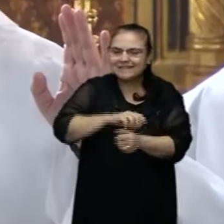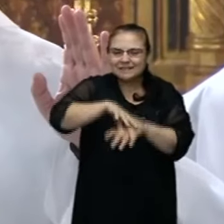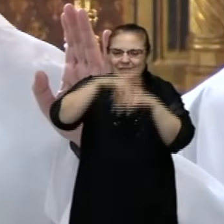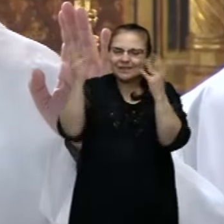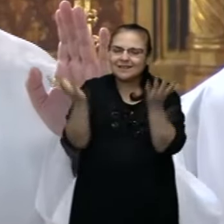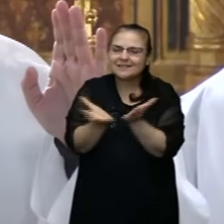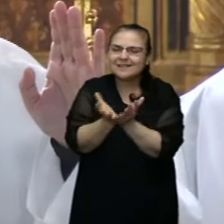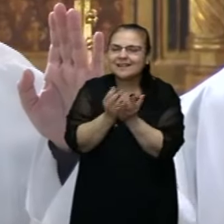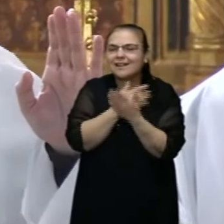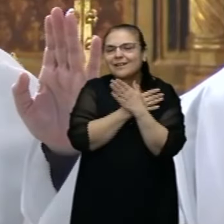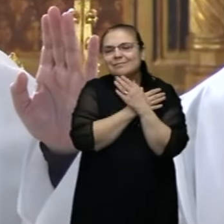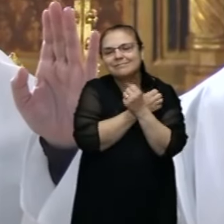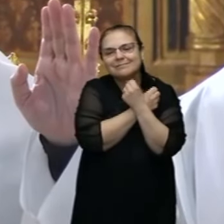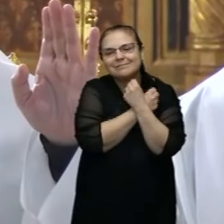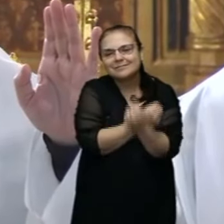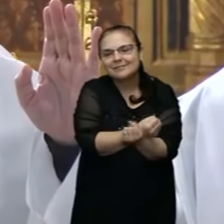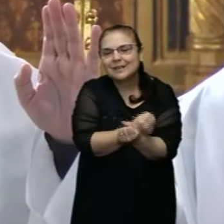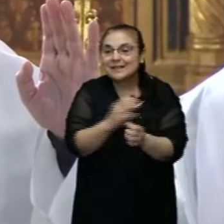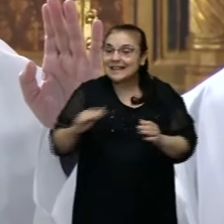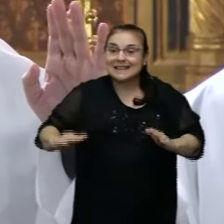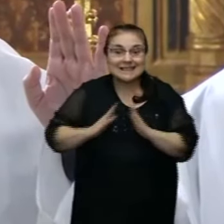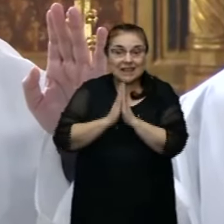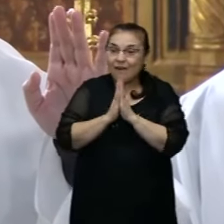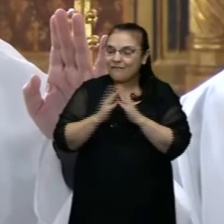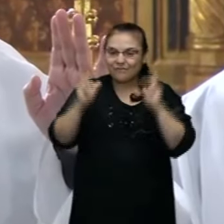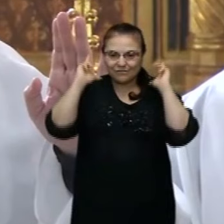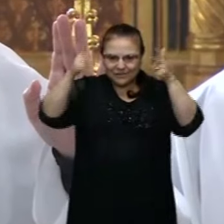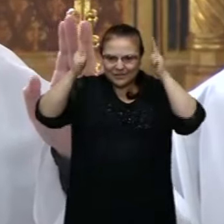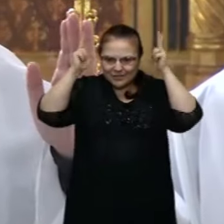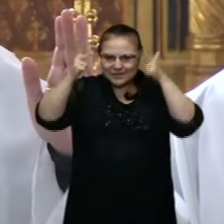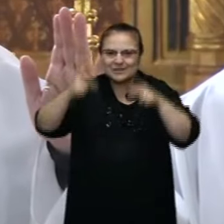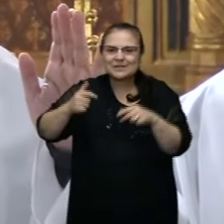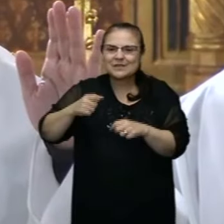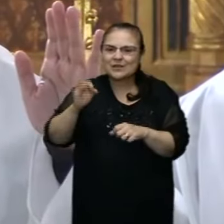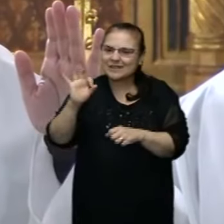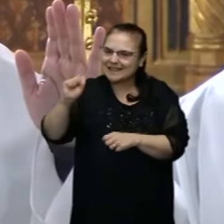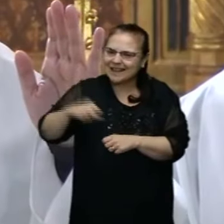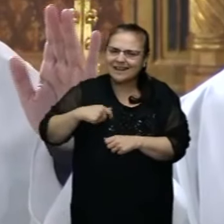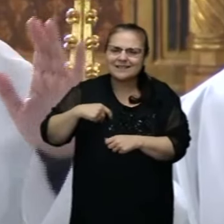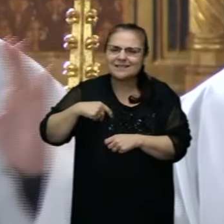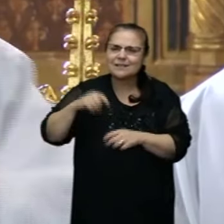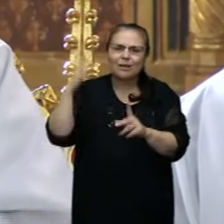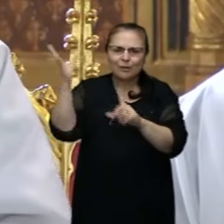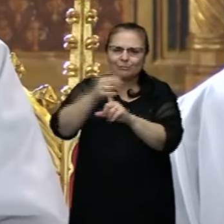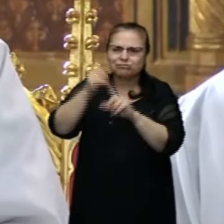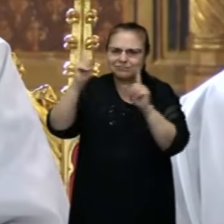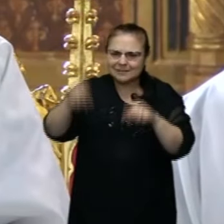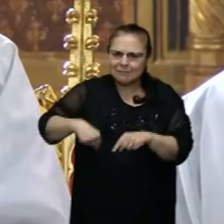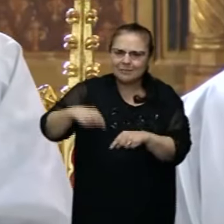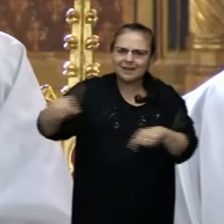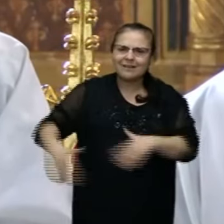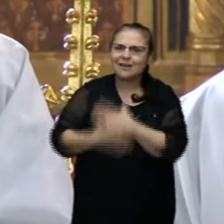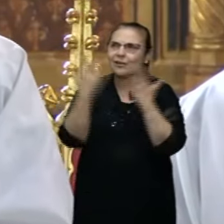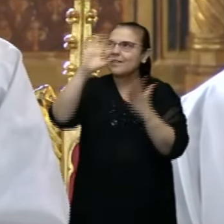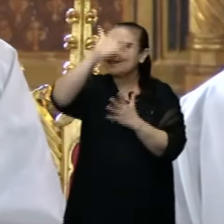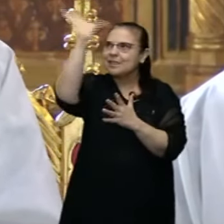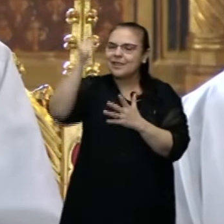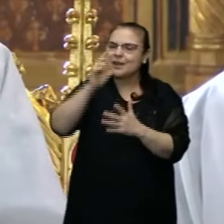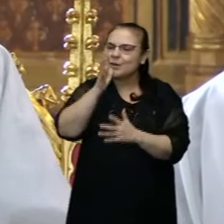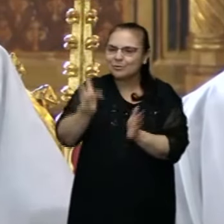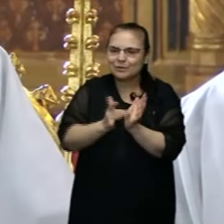y la mansedumbre de San Francisco de Sales, alcancemos también la gloria del cielo. Por Jesucristo nuestro